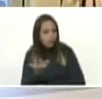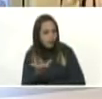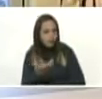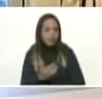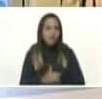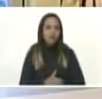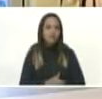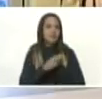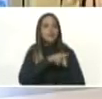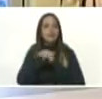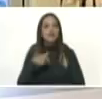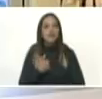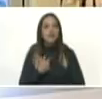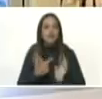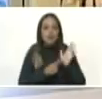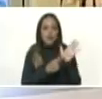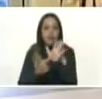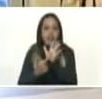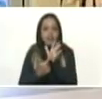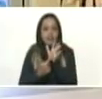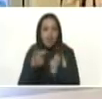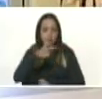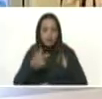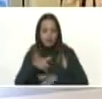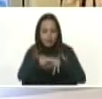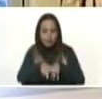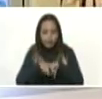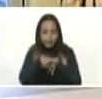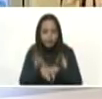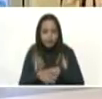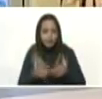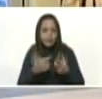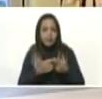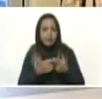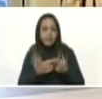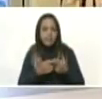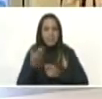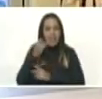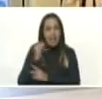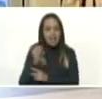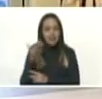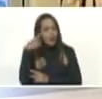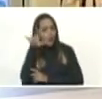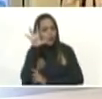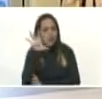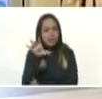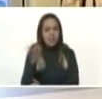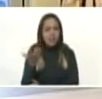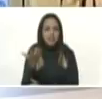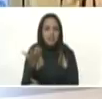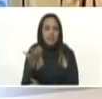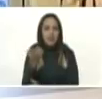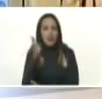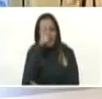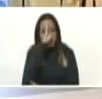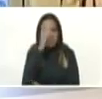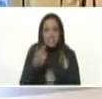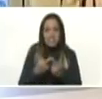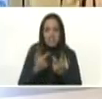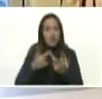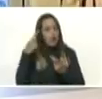Lo hemos demostrado. Desde el campesino más humilde, de por allá de Bailadores, de Sabaneta, de